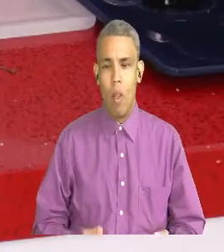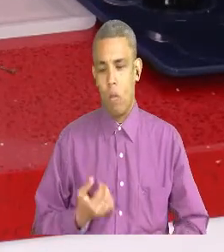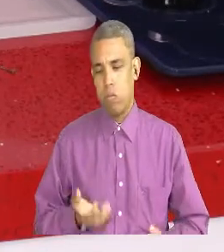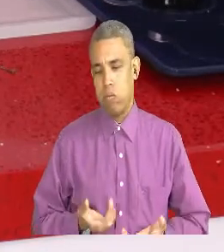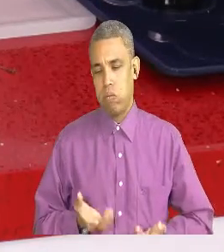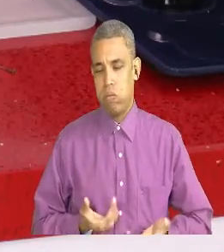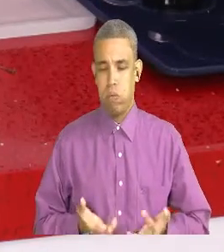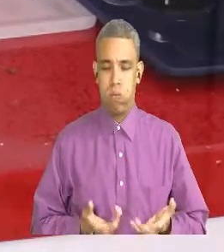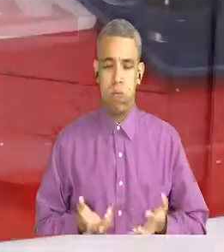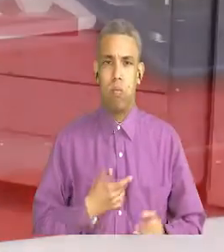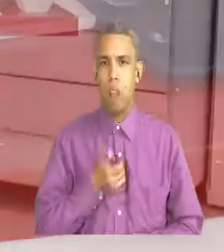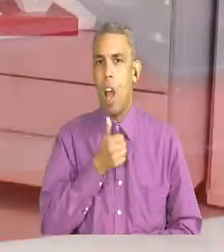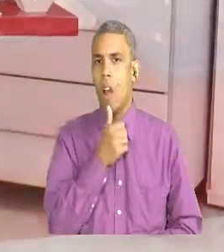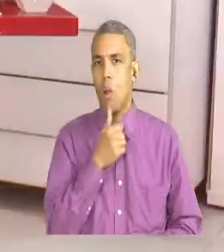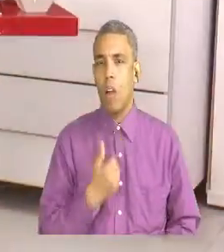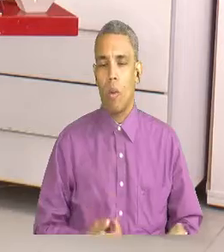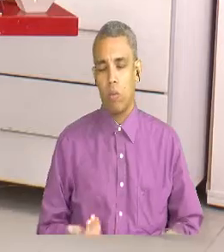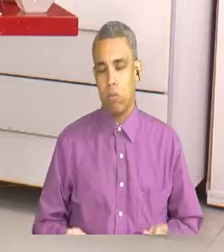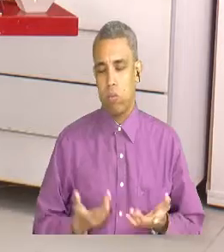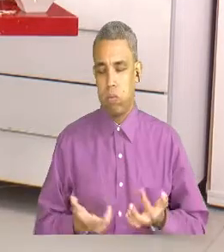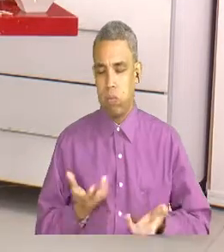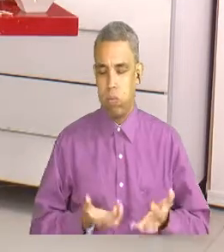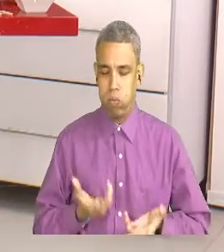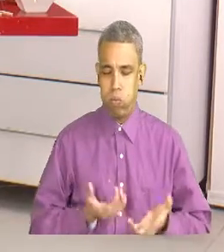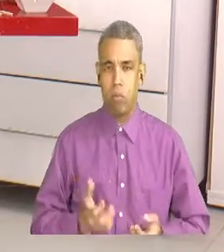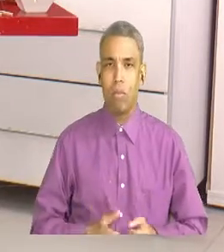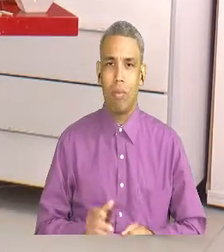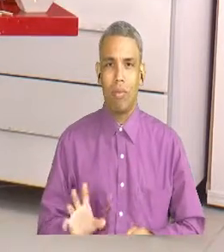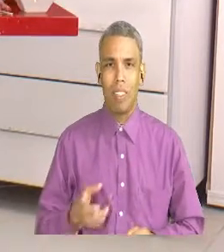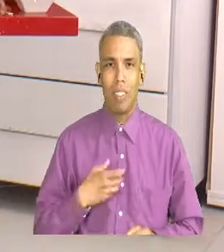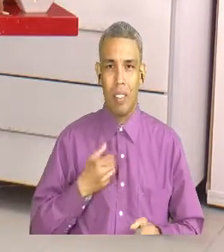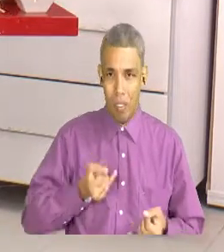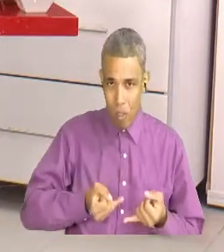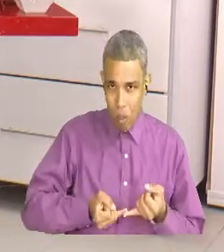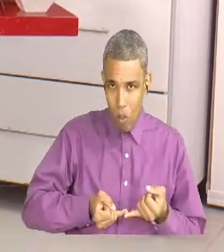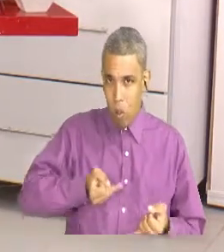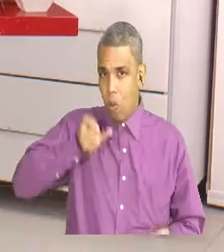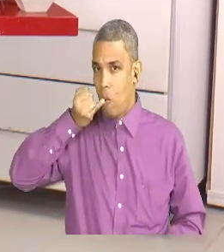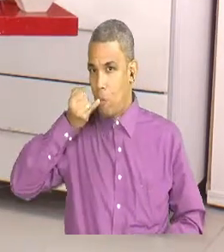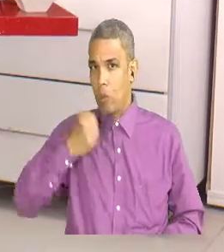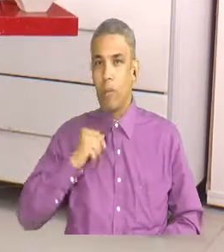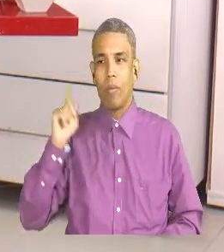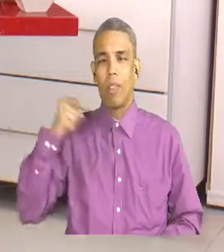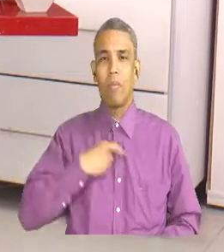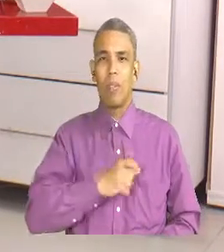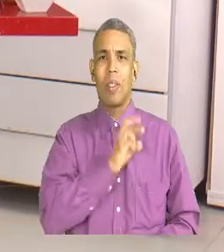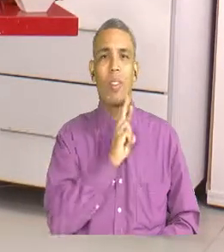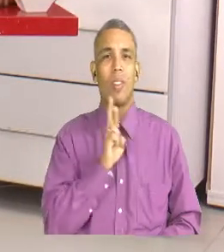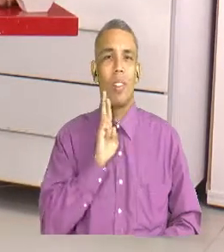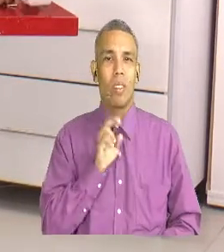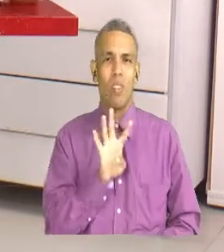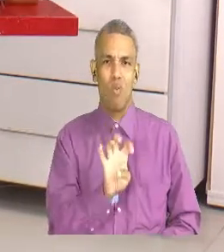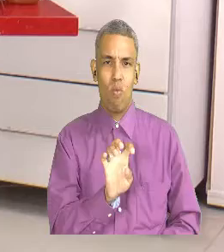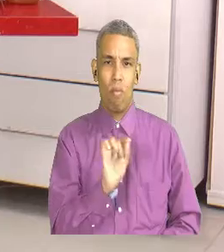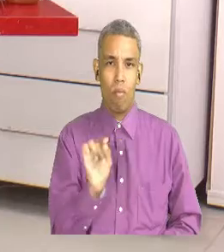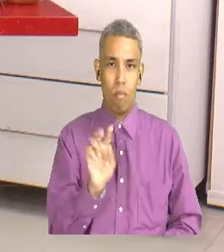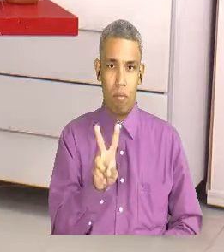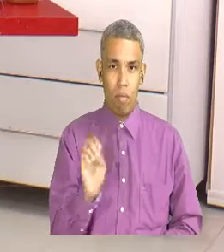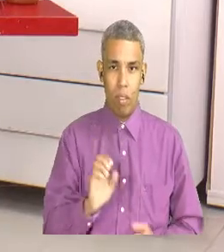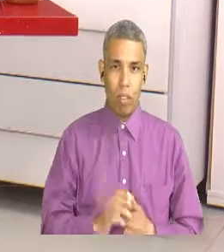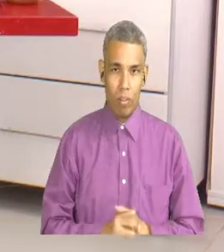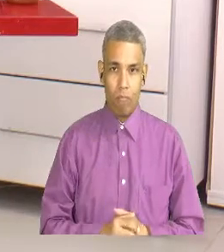en el restaurante 920. Ajá. Muy, muy práctico. No, tiene una peculiaridad que sí, parece como un nidito. No tiene tanta